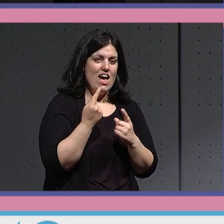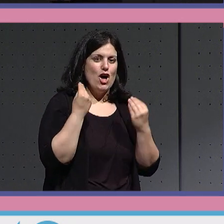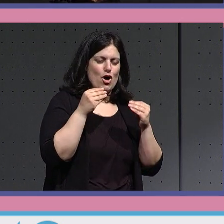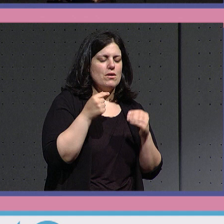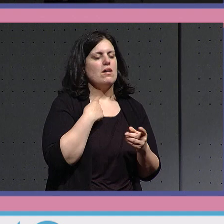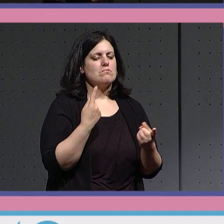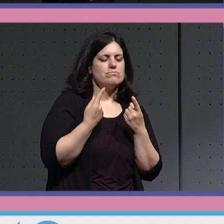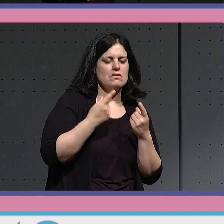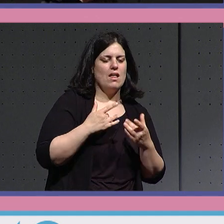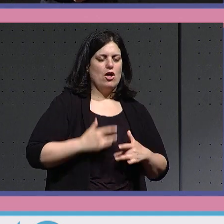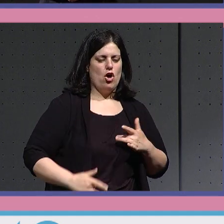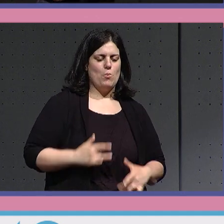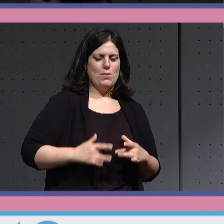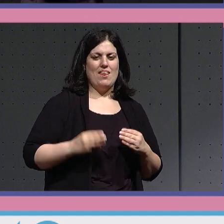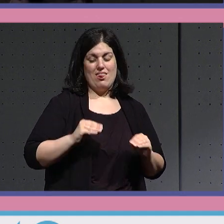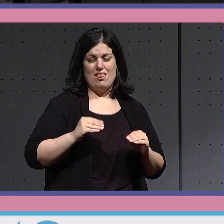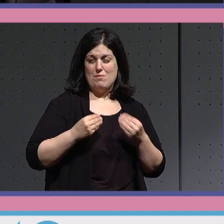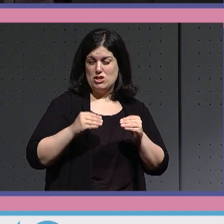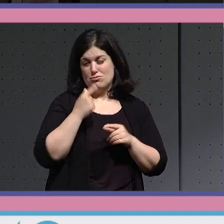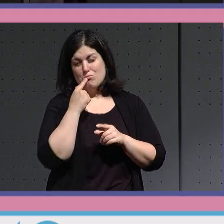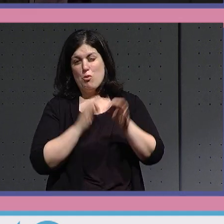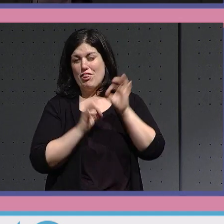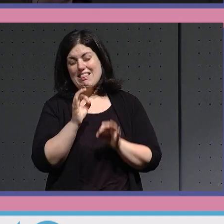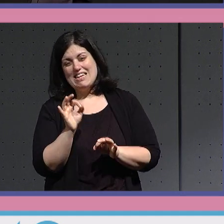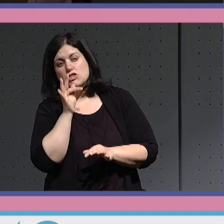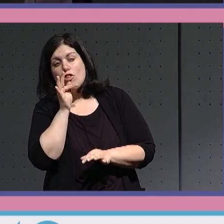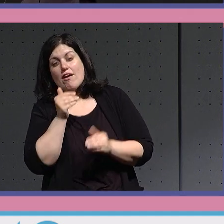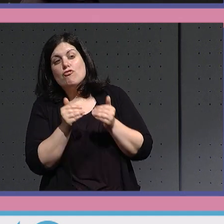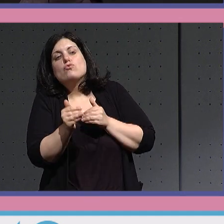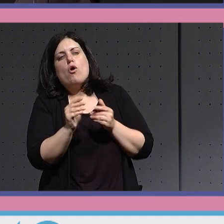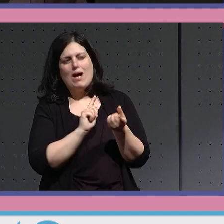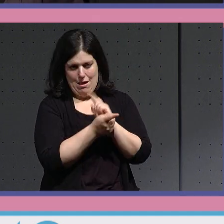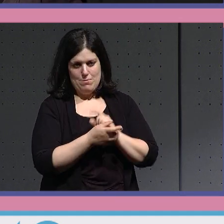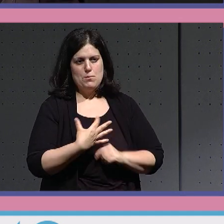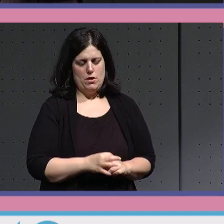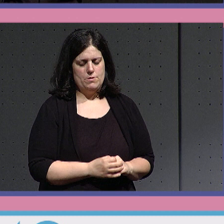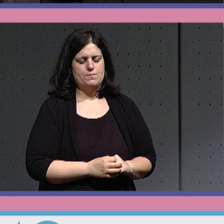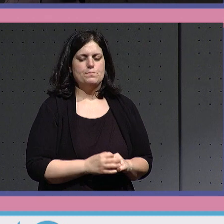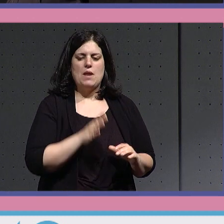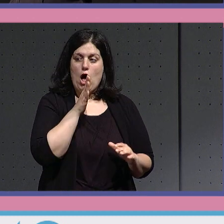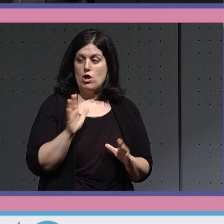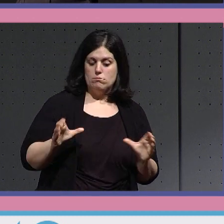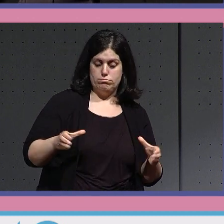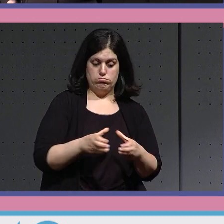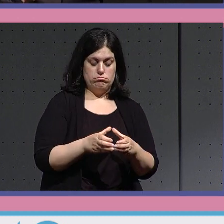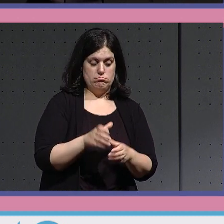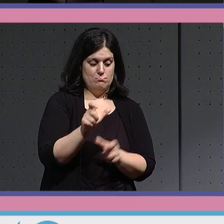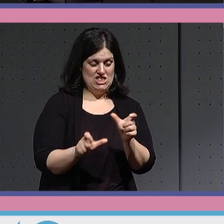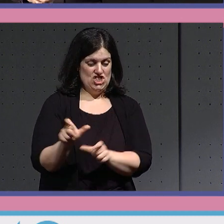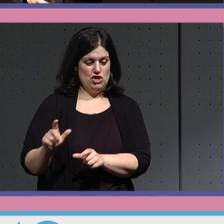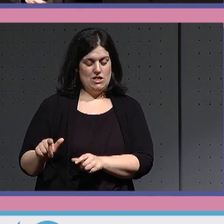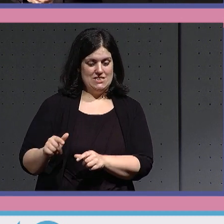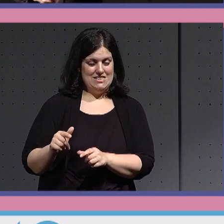que la comorbilidad mayor es en los jovencitos. No está tan claro eso. Cuando ahora nos ponemos a mirar poblaciones de chicos y poblaciones de